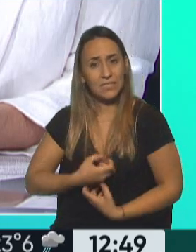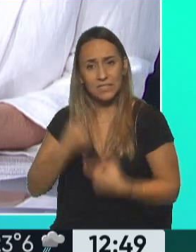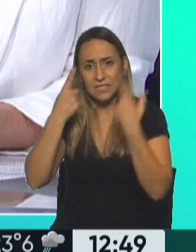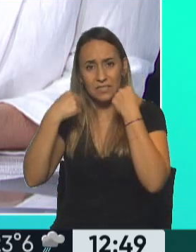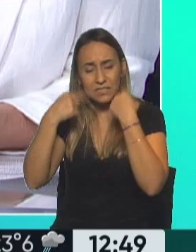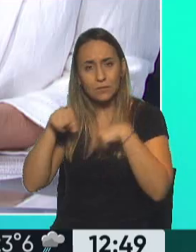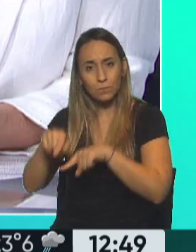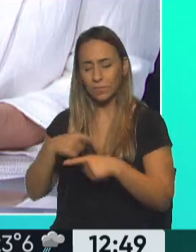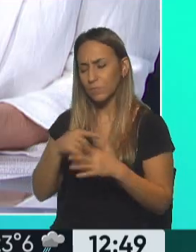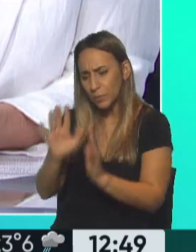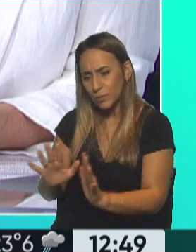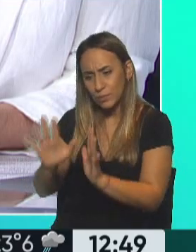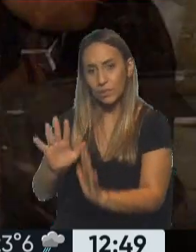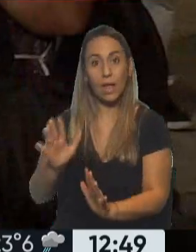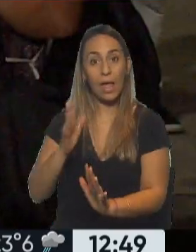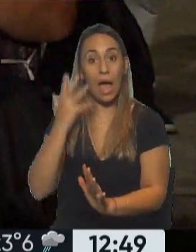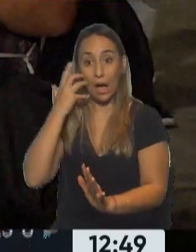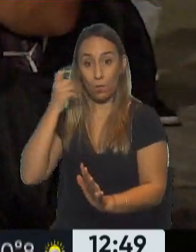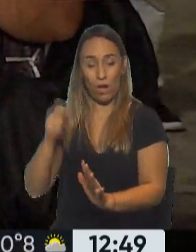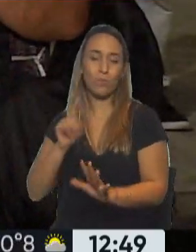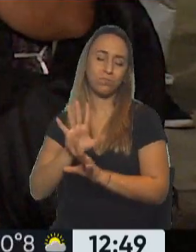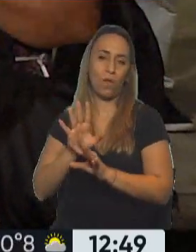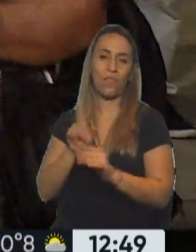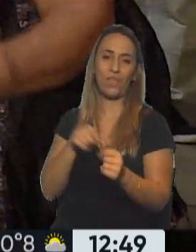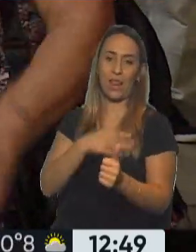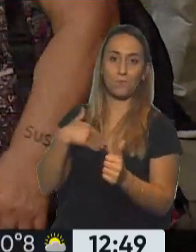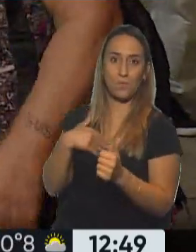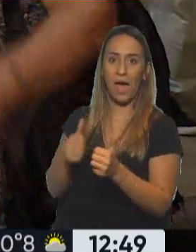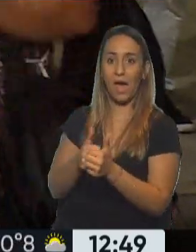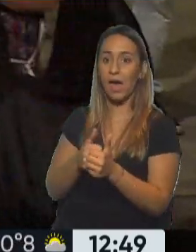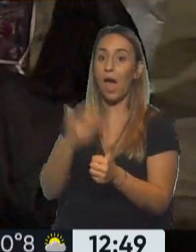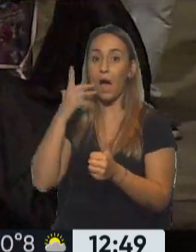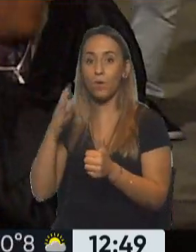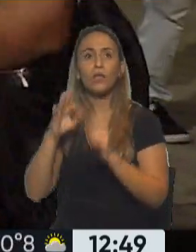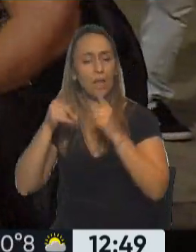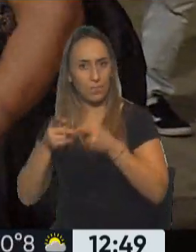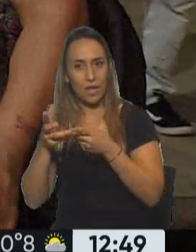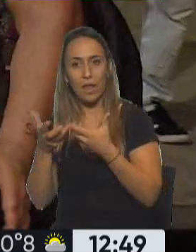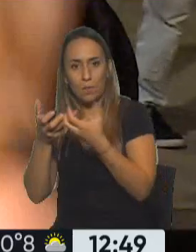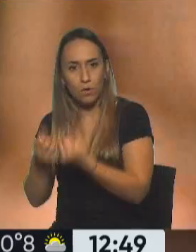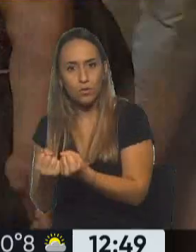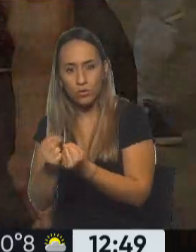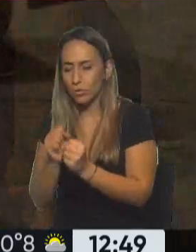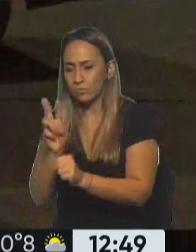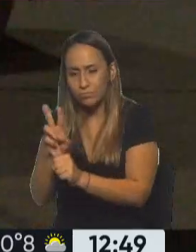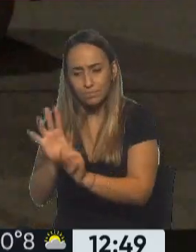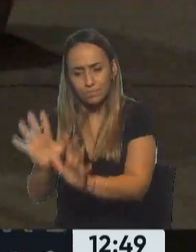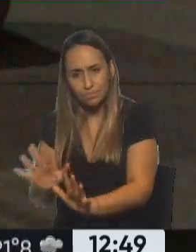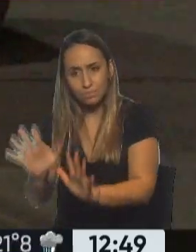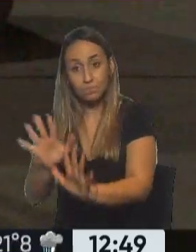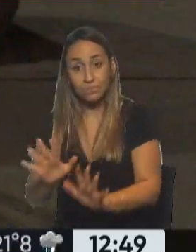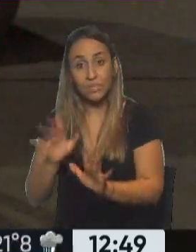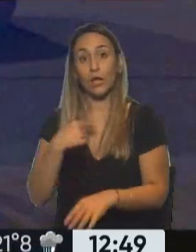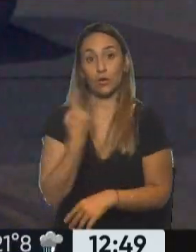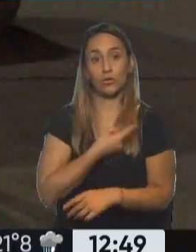hijita. Estaba el abuelo materno, que también ahí jugó un papel de contención importante, y empezamos a